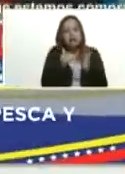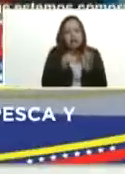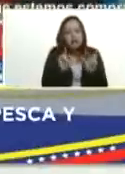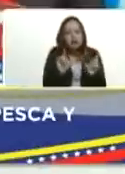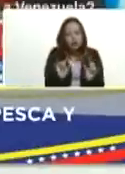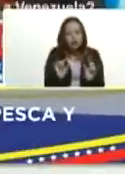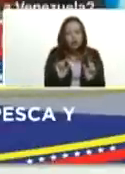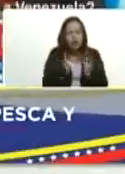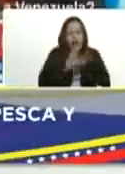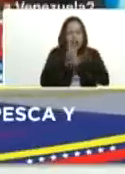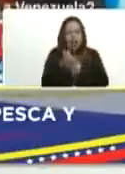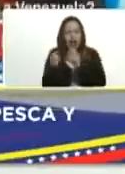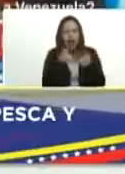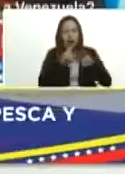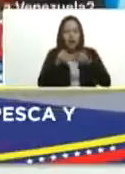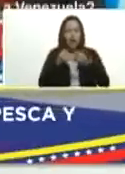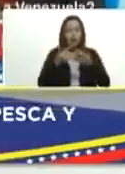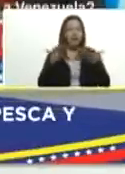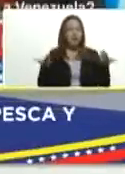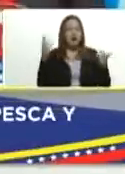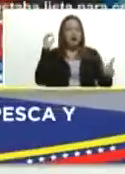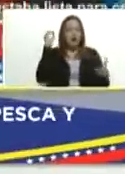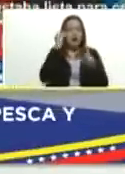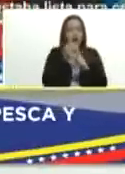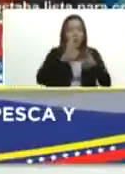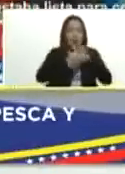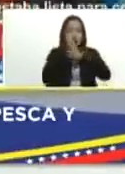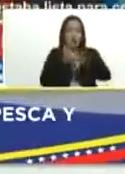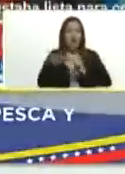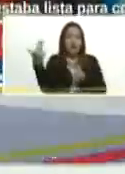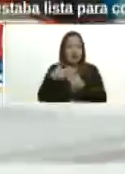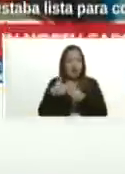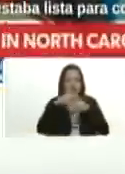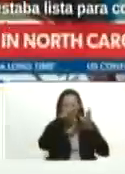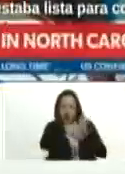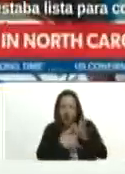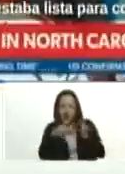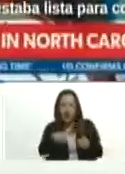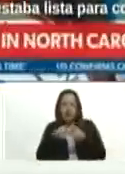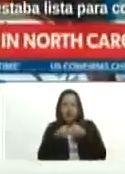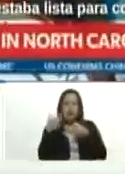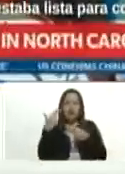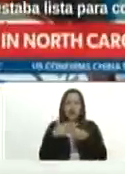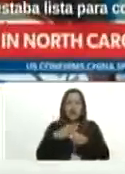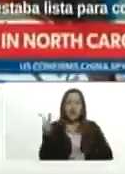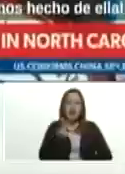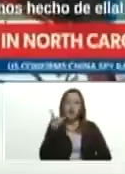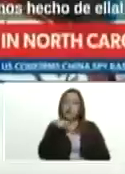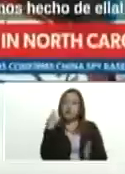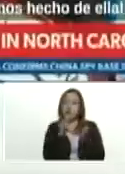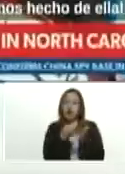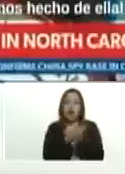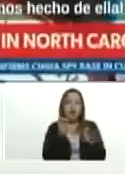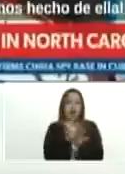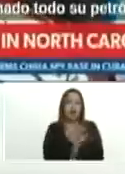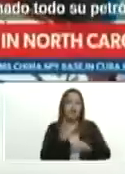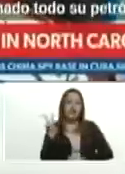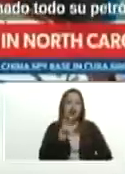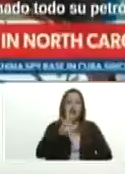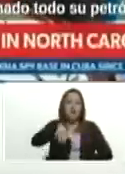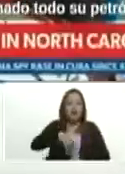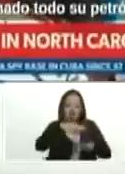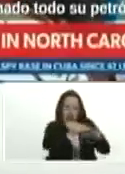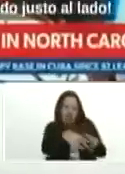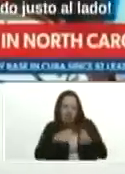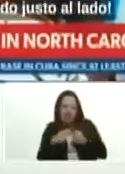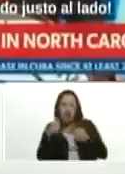colapso. Y el objetivo era apoderarnos del petróleo venezolano sin pagarle nada a los venezolanos. Apoderarse de las